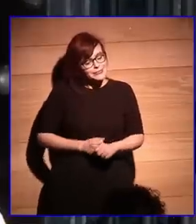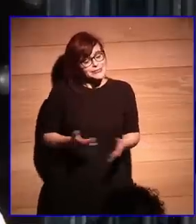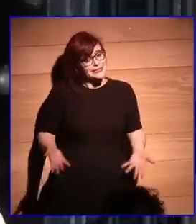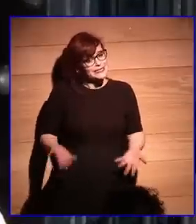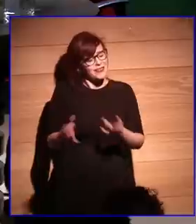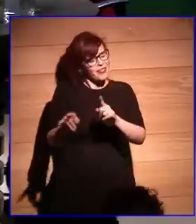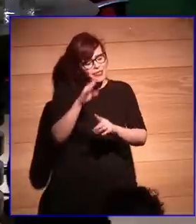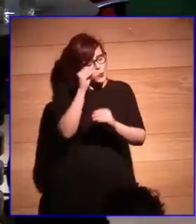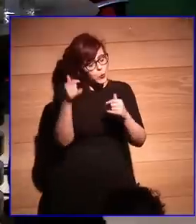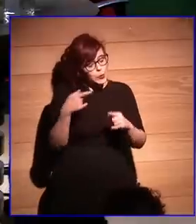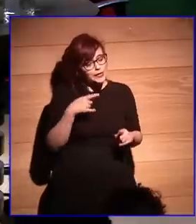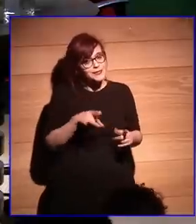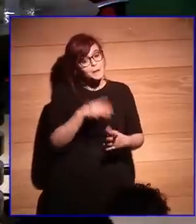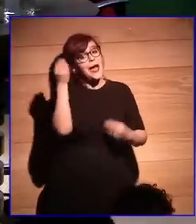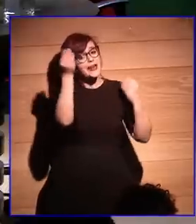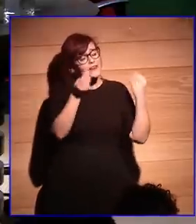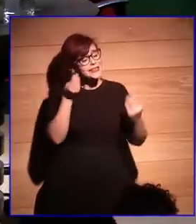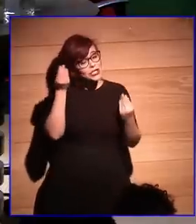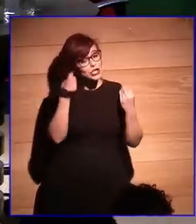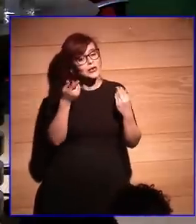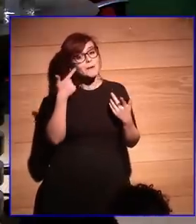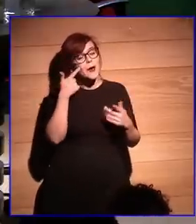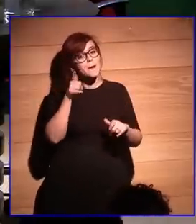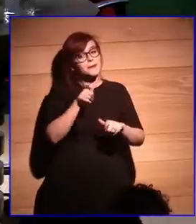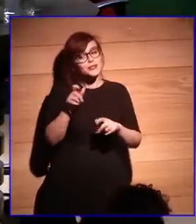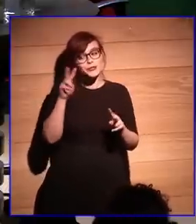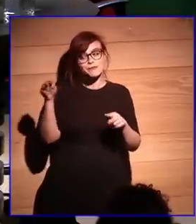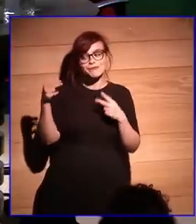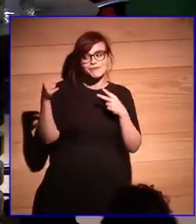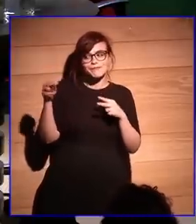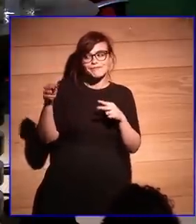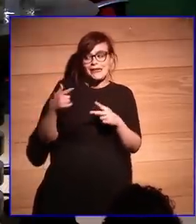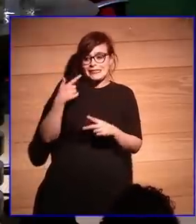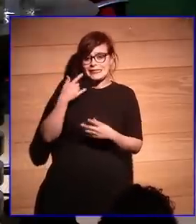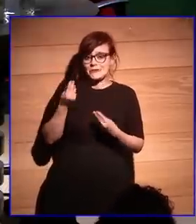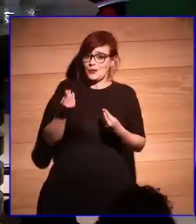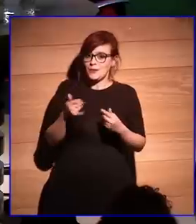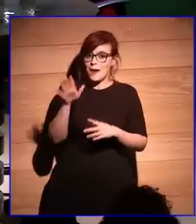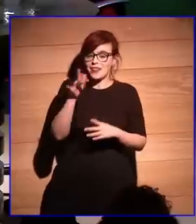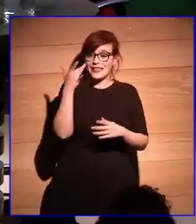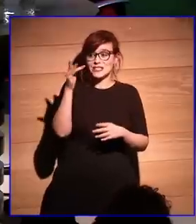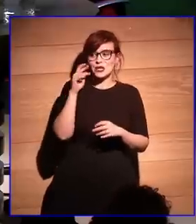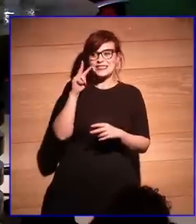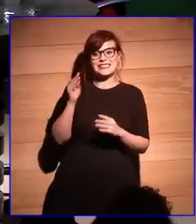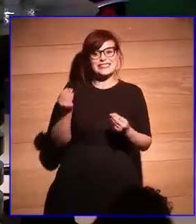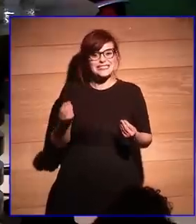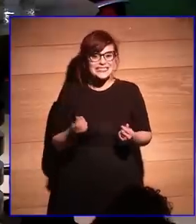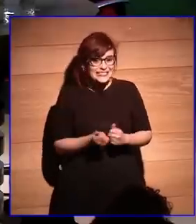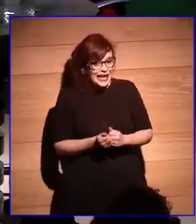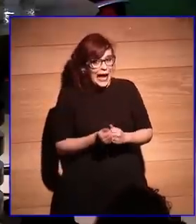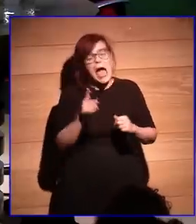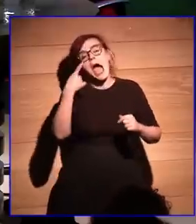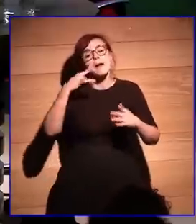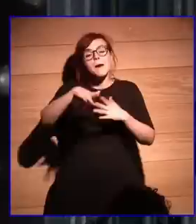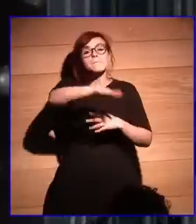Adelante, dejaremos este rato de reflexión. Para que la gente se mire entre para sí. Para que la gente se mire en el espejo y llore. John Milton define en El